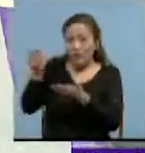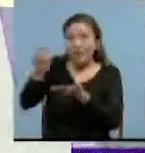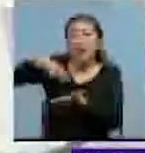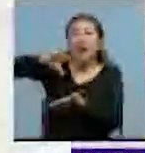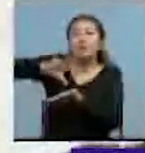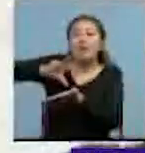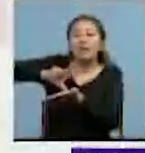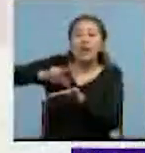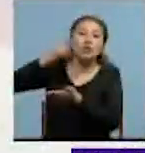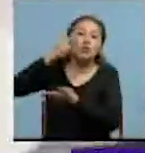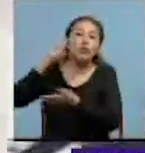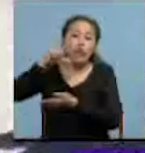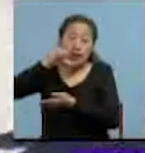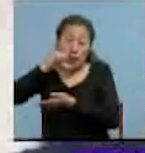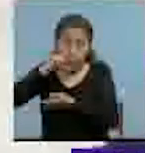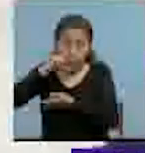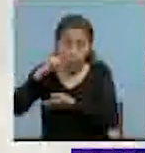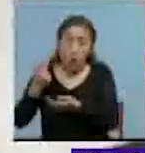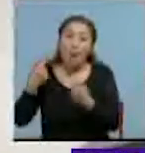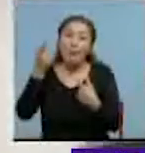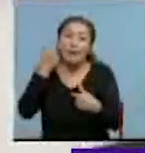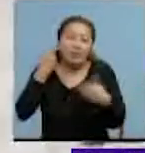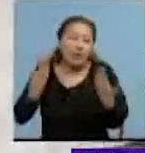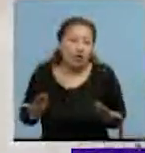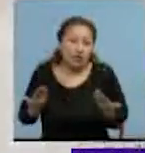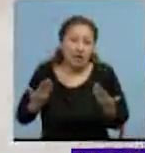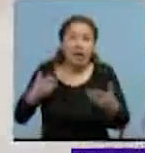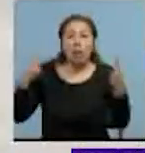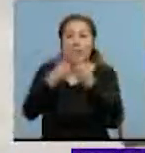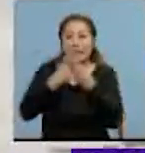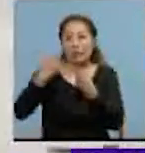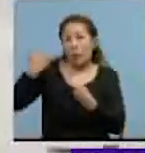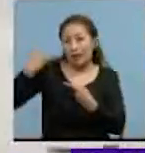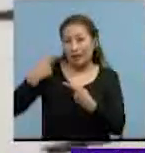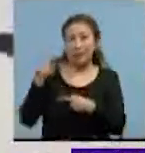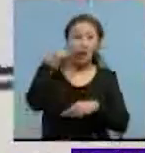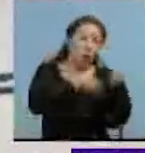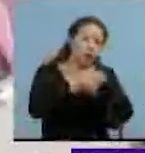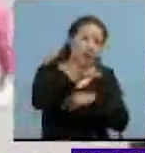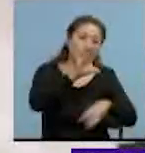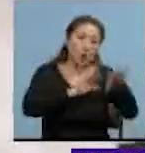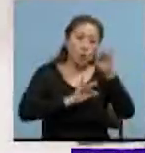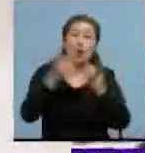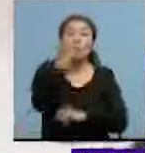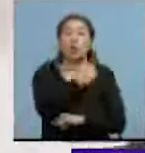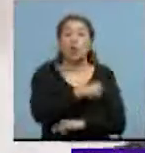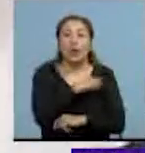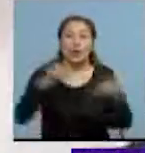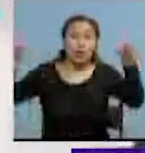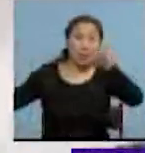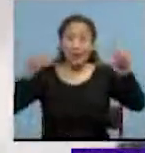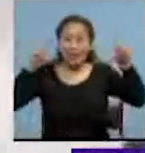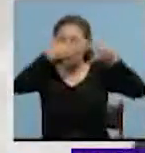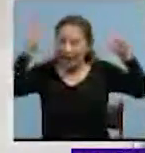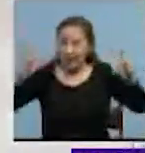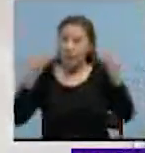de Julio entre Belgrano y La Valle para vivir lo que será el partido de Argentina y Croacia. Tenemos la pantalla gigante, tenemos muchísima